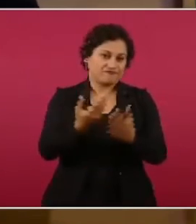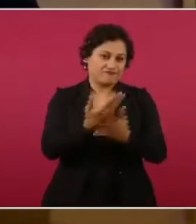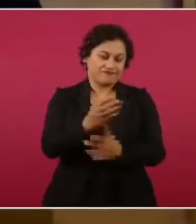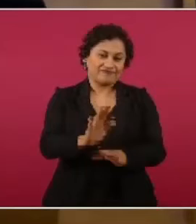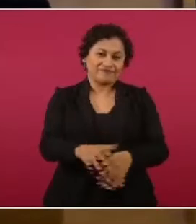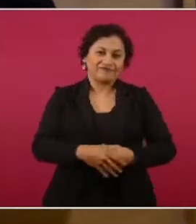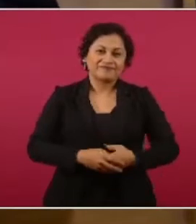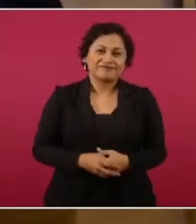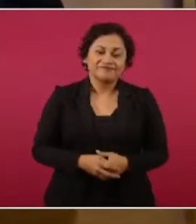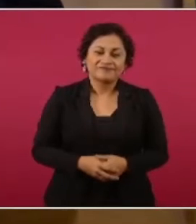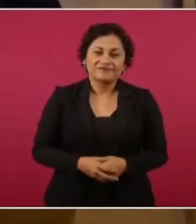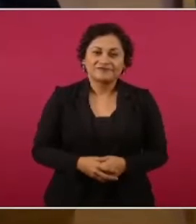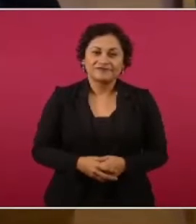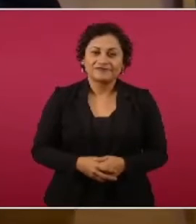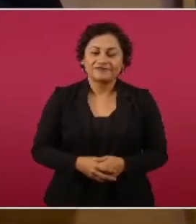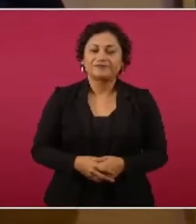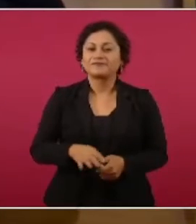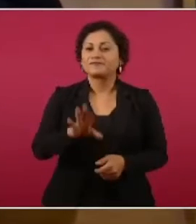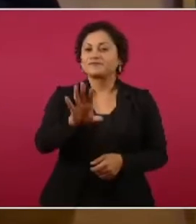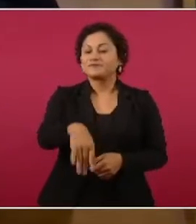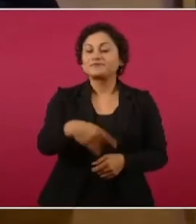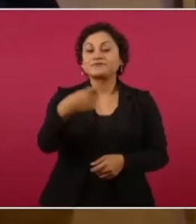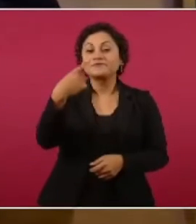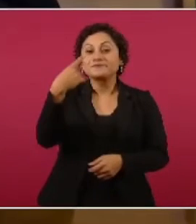No, mira.